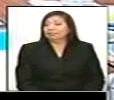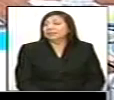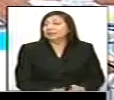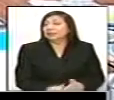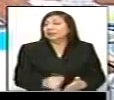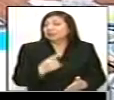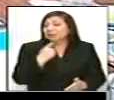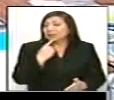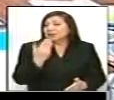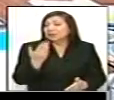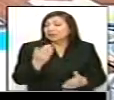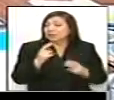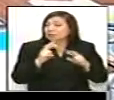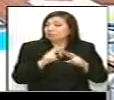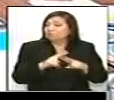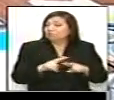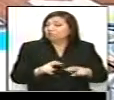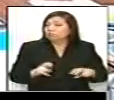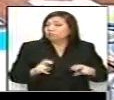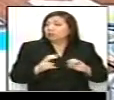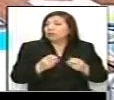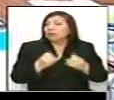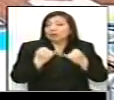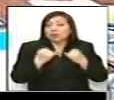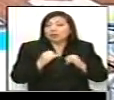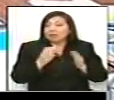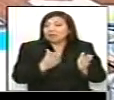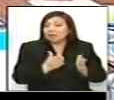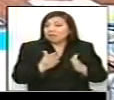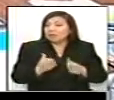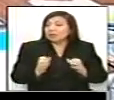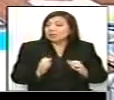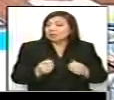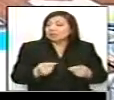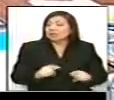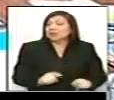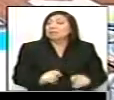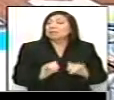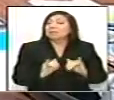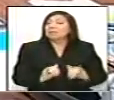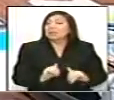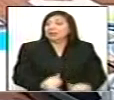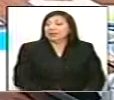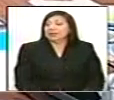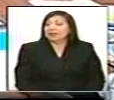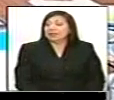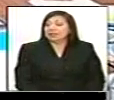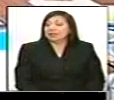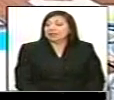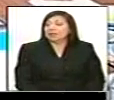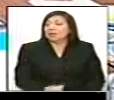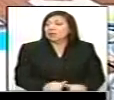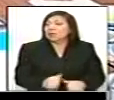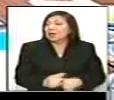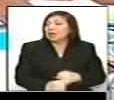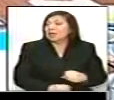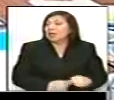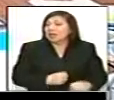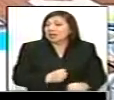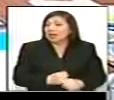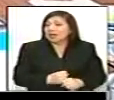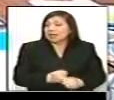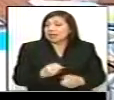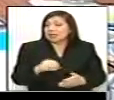que merecería una indagación cómo un informal puede permanecer en el número de años en